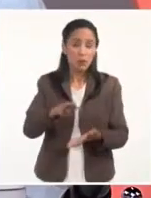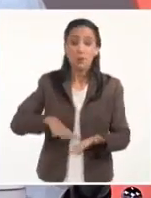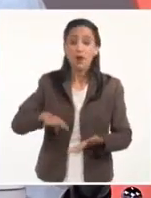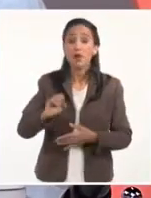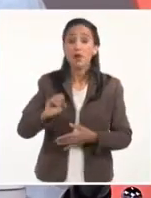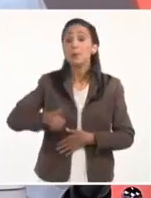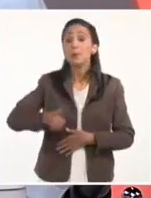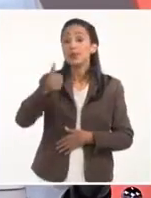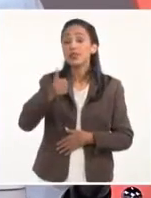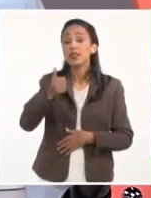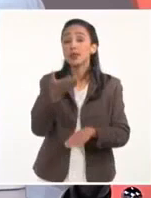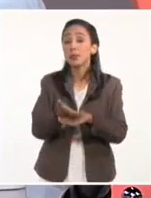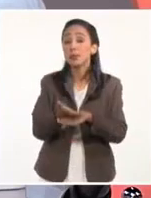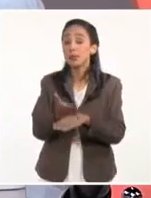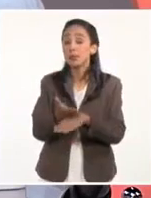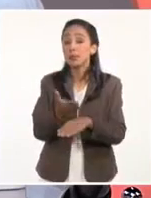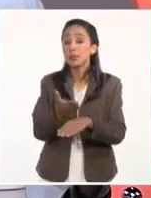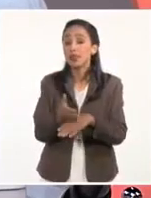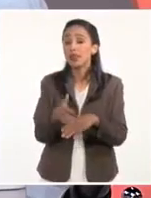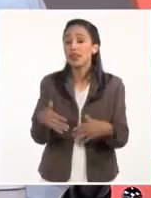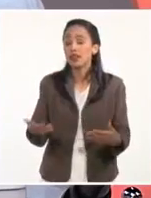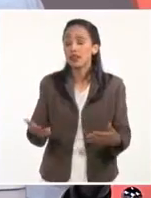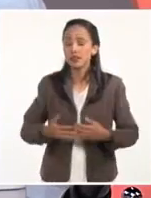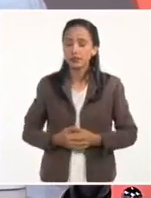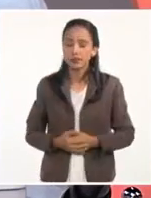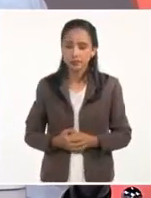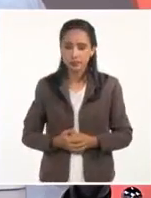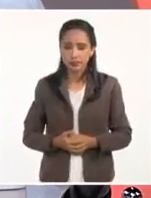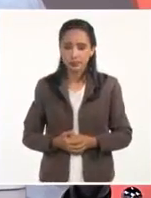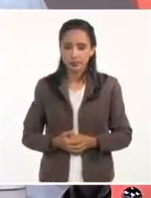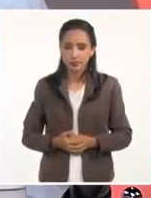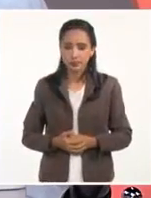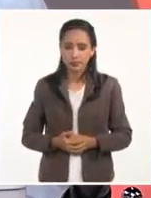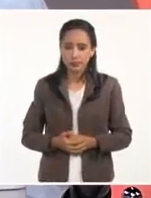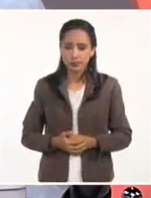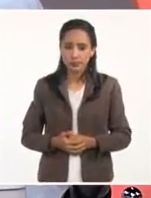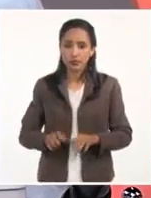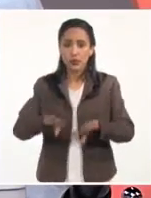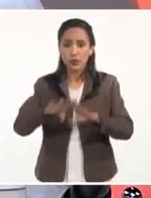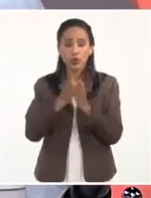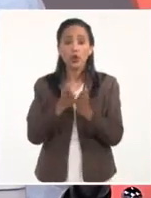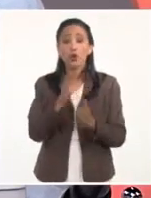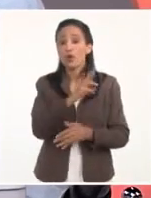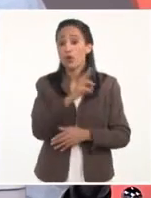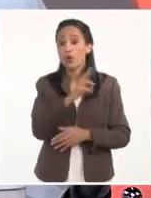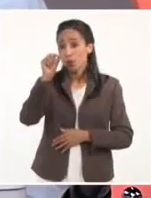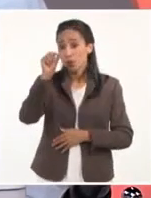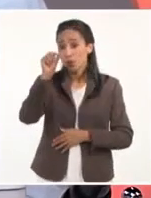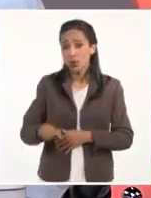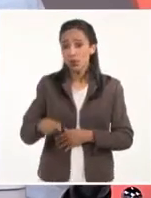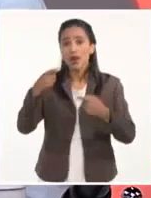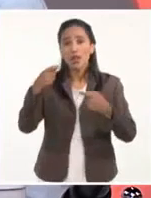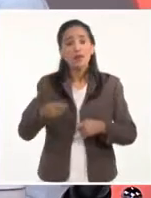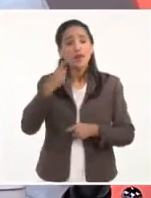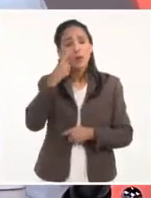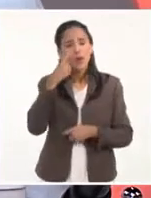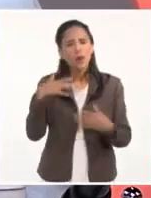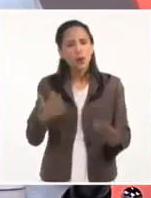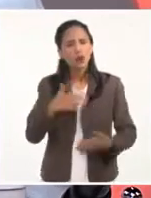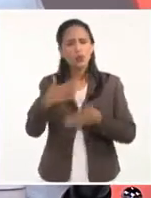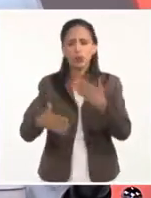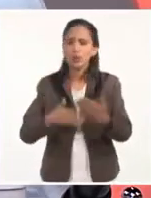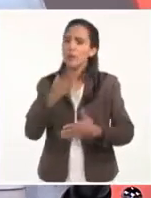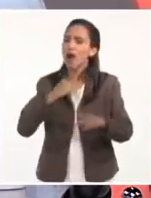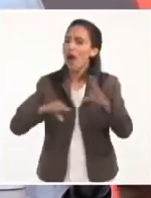no hay un revolucionario que no tenga que ver ahora morar de tirarse de pecho contra esos barrios cuales son los problemas que compensan con la